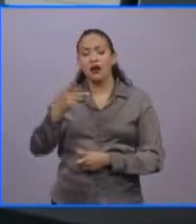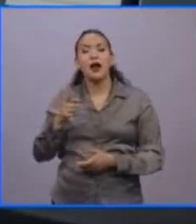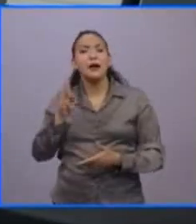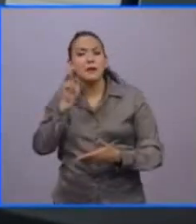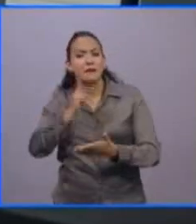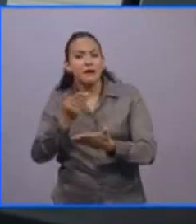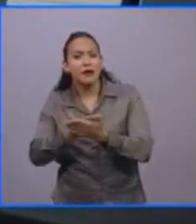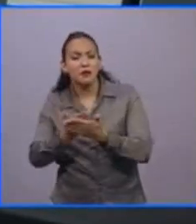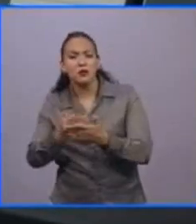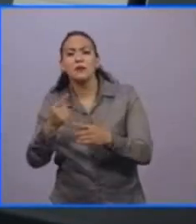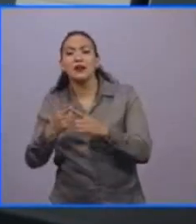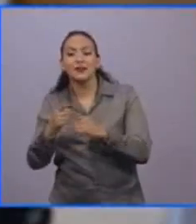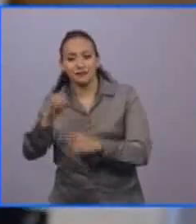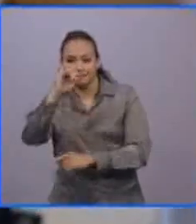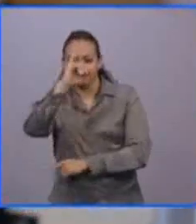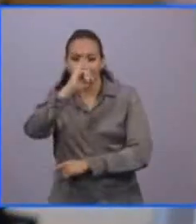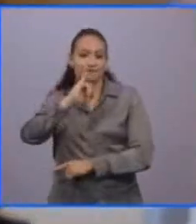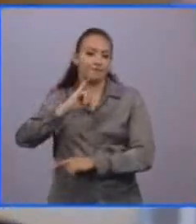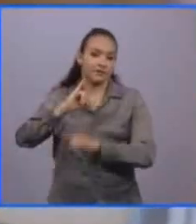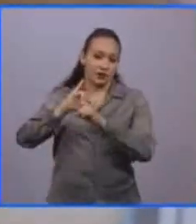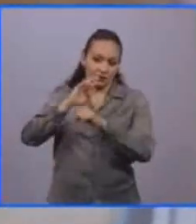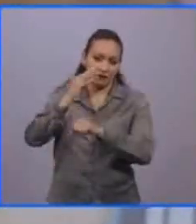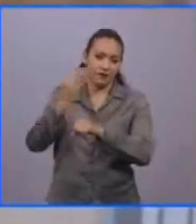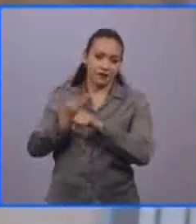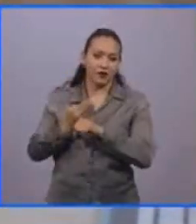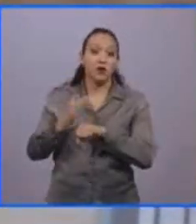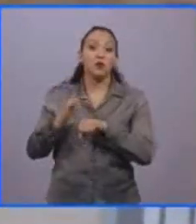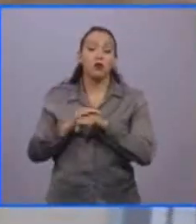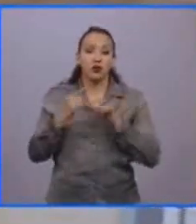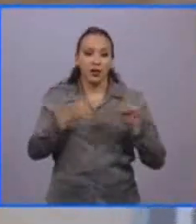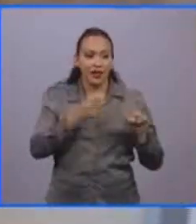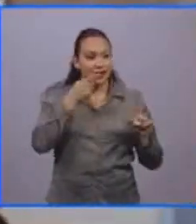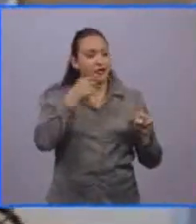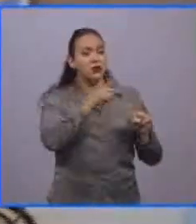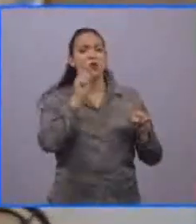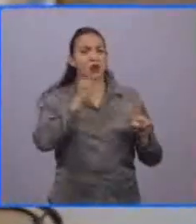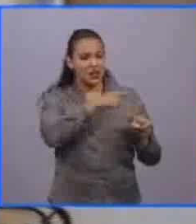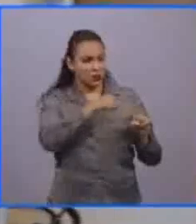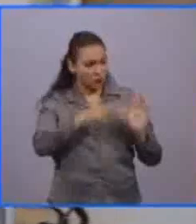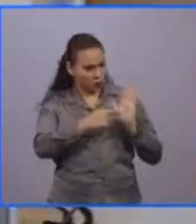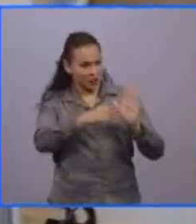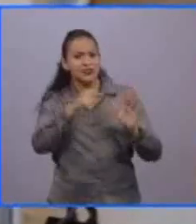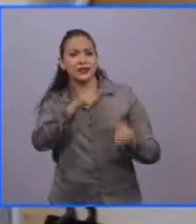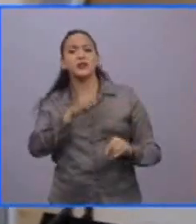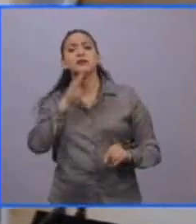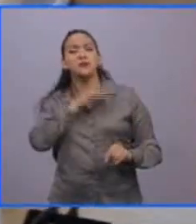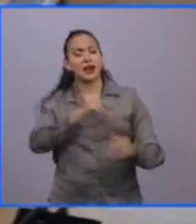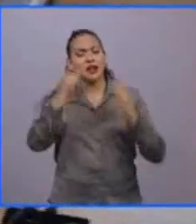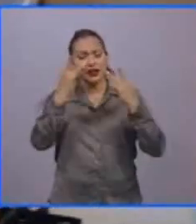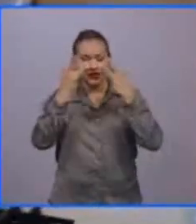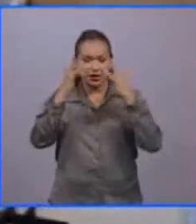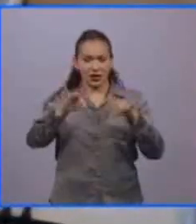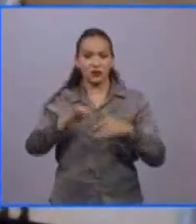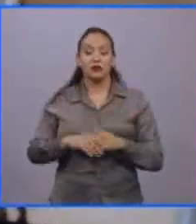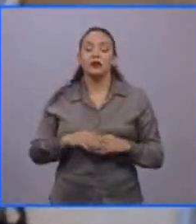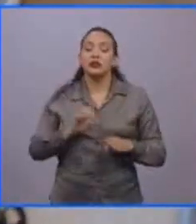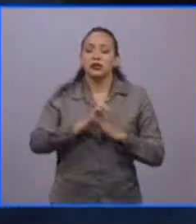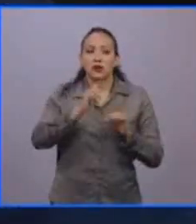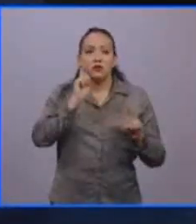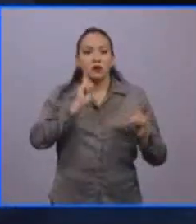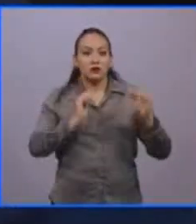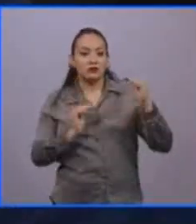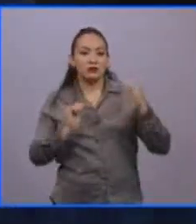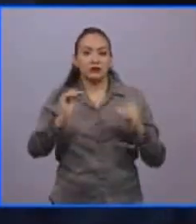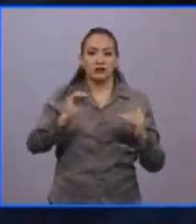prueba corresponde al patrón, pues dejar en la trabajadora la carga de la prueba para demostrar la coacción implicaría dejarla en total